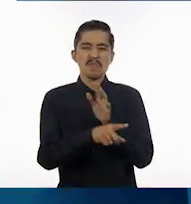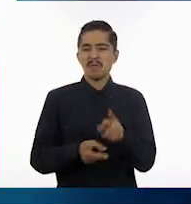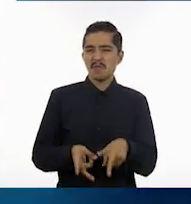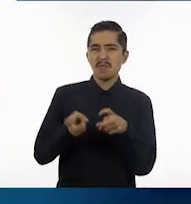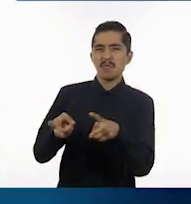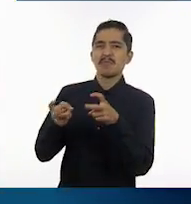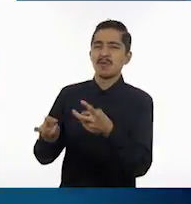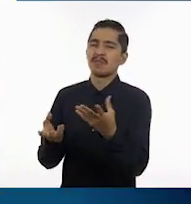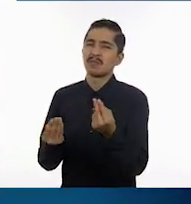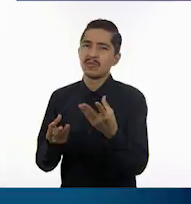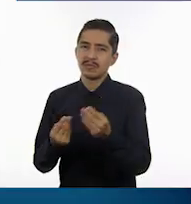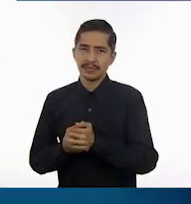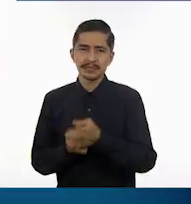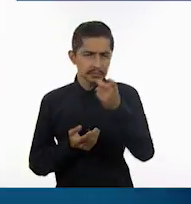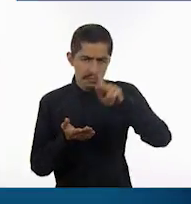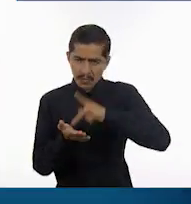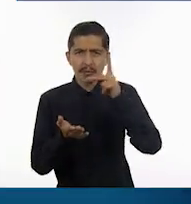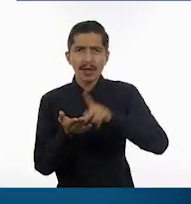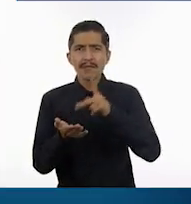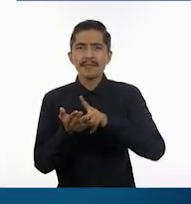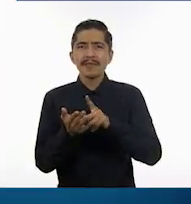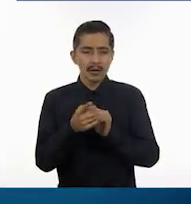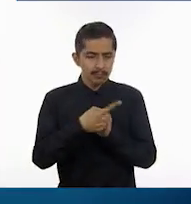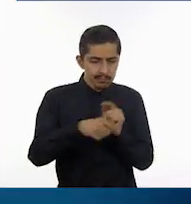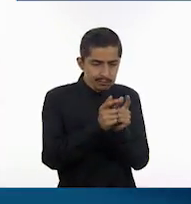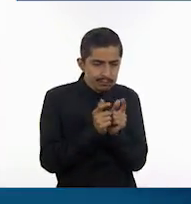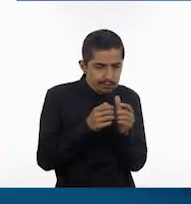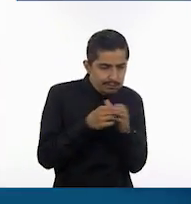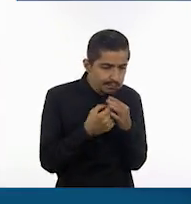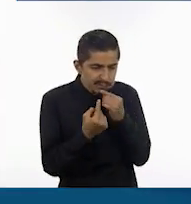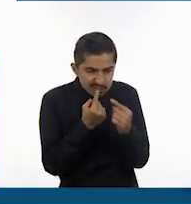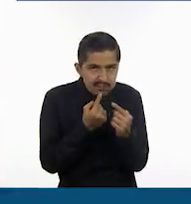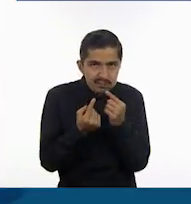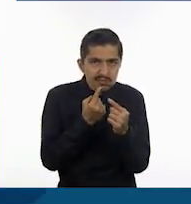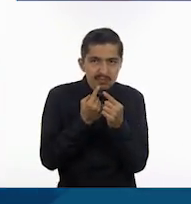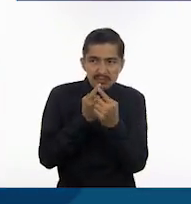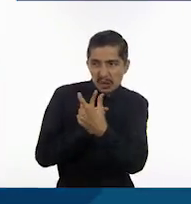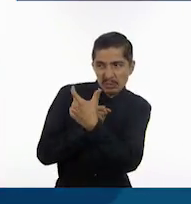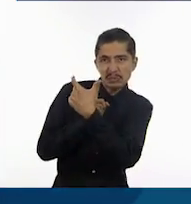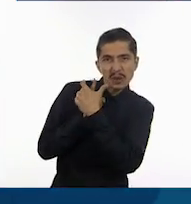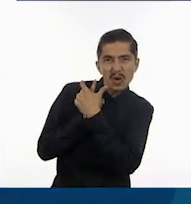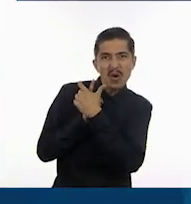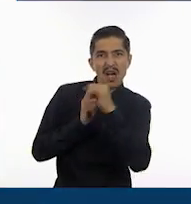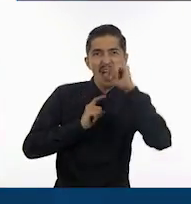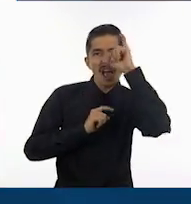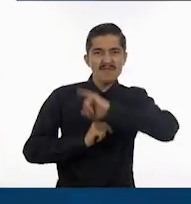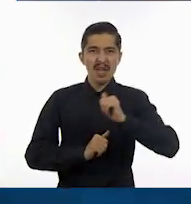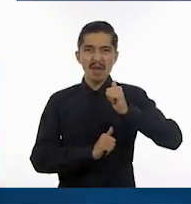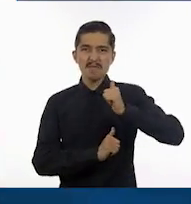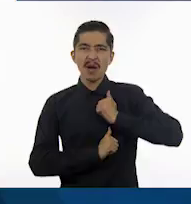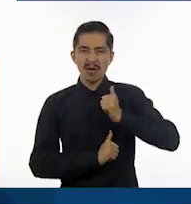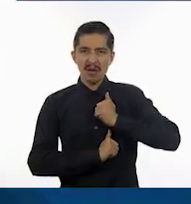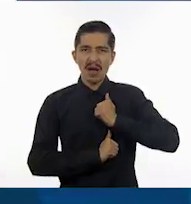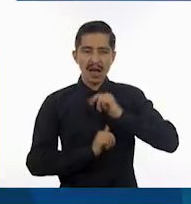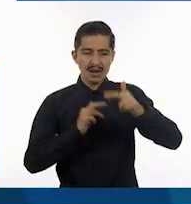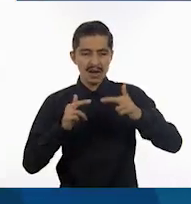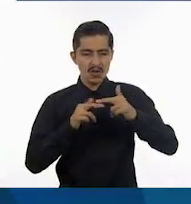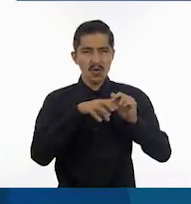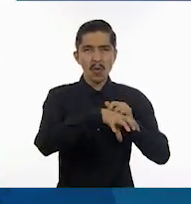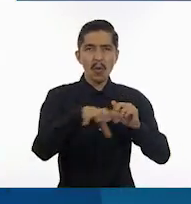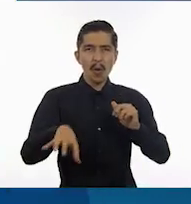Además, muchas veces, las bandas de asaltantes contaban con la protección de autoridades o jefes militares de algunas